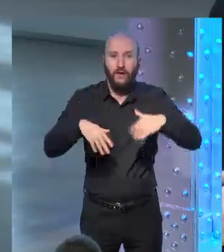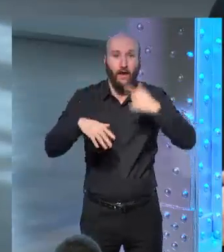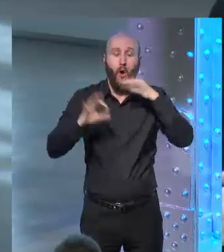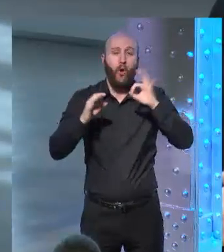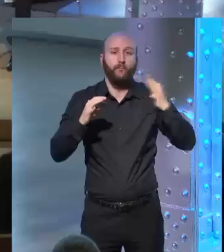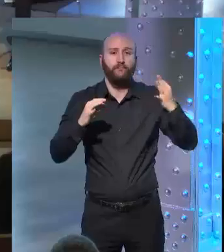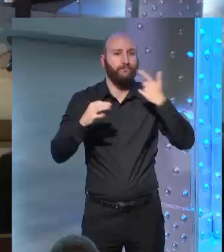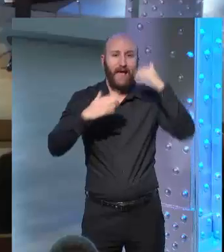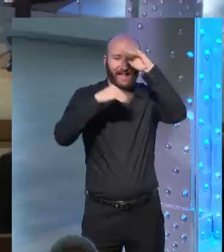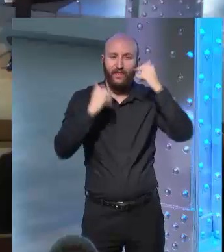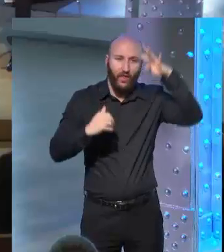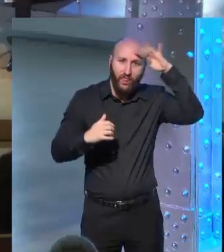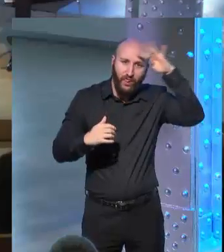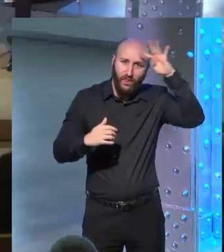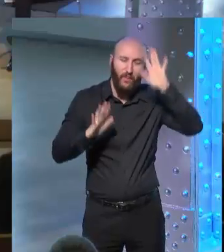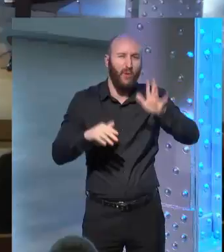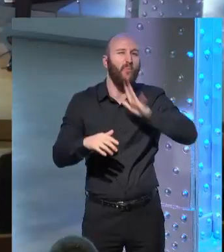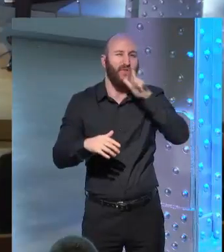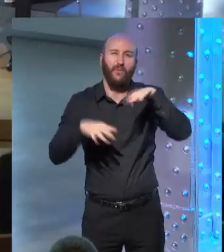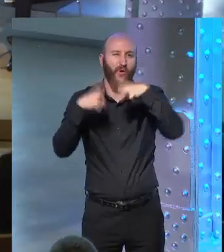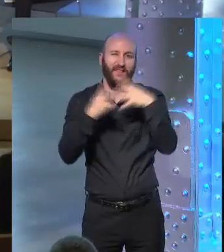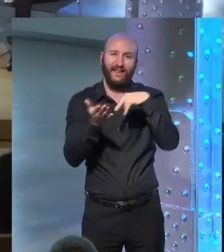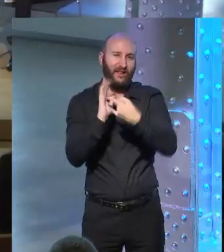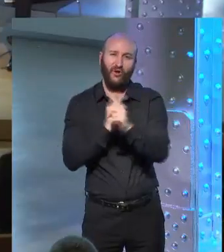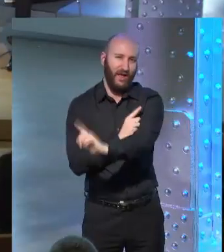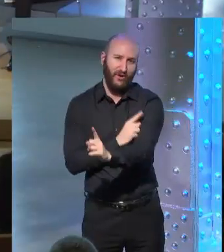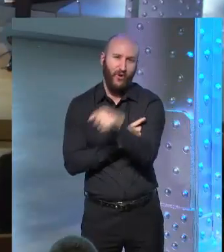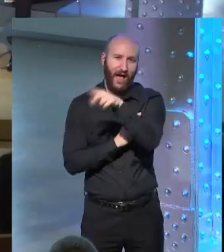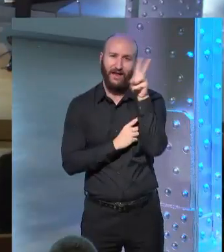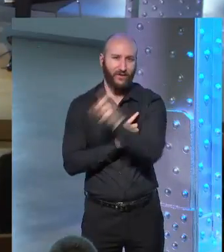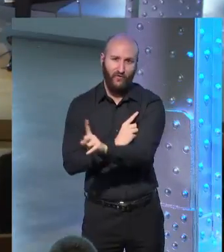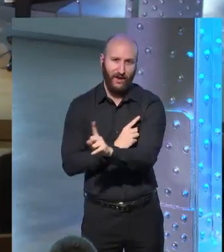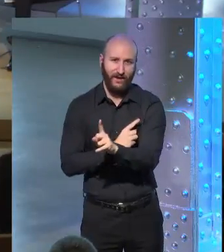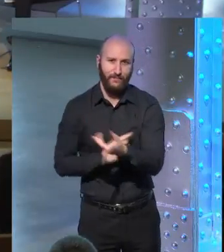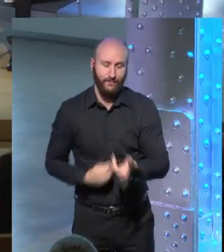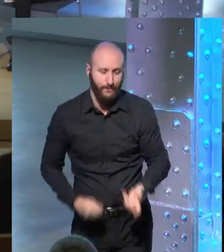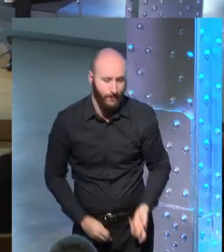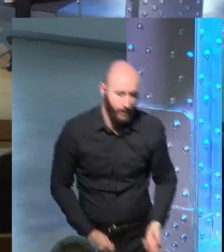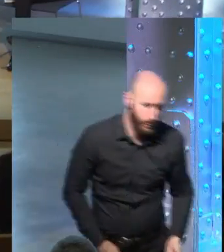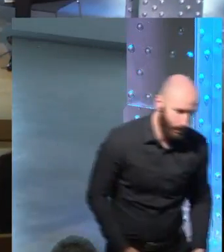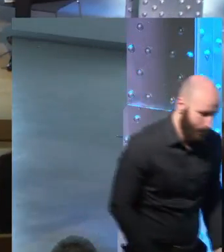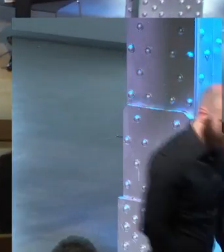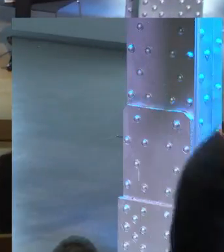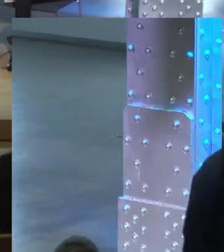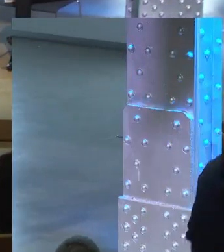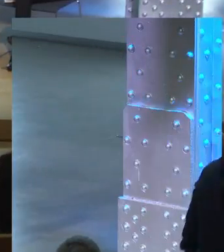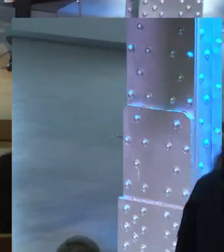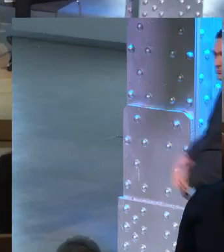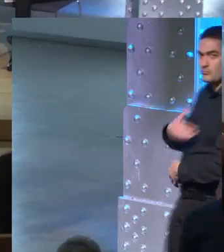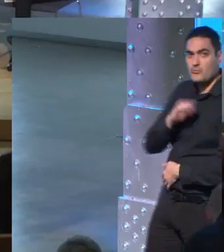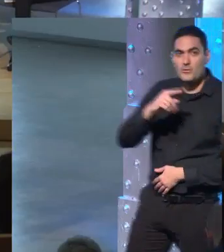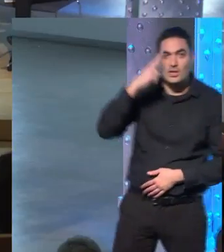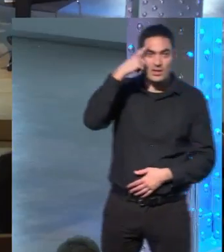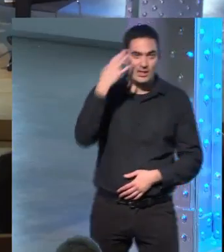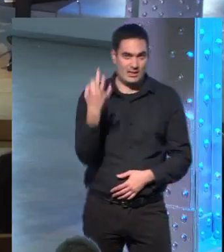roba atención, pero no es la causa, evidentemente, de ese trastorno. ¿Crees que es un filón,